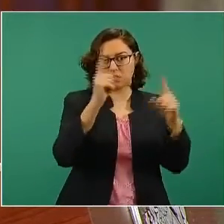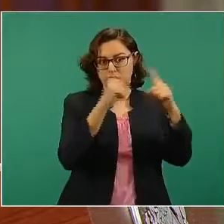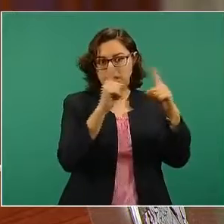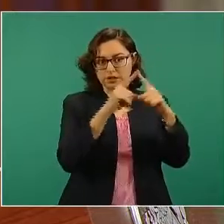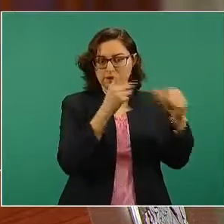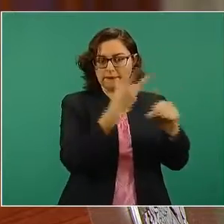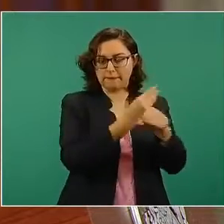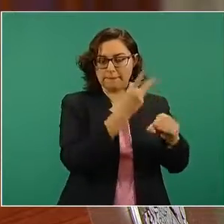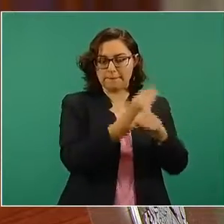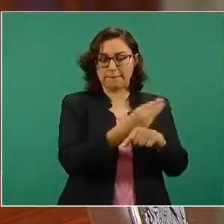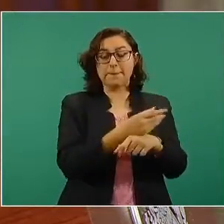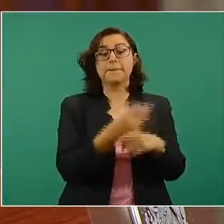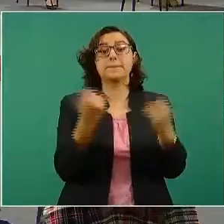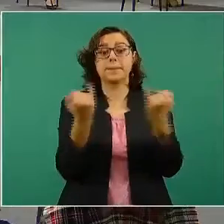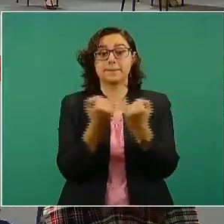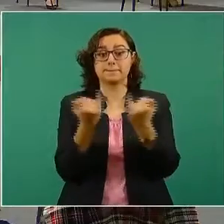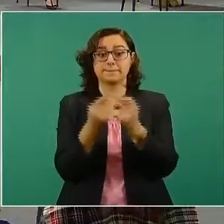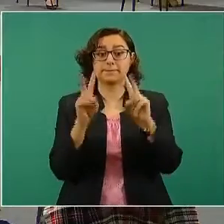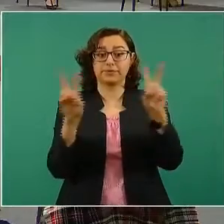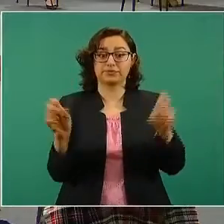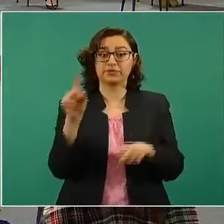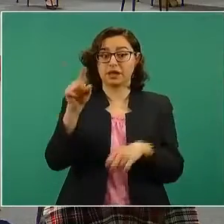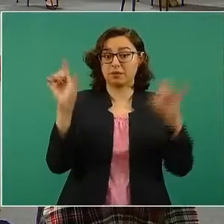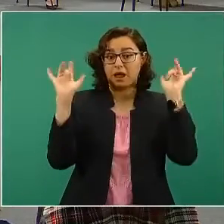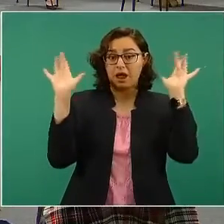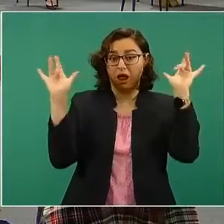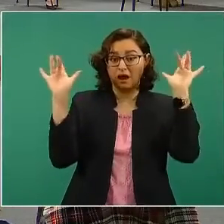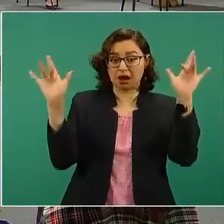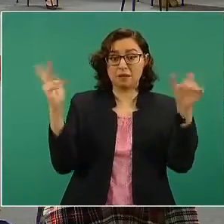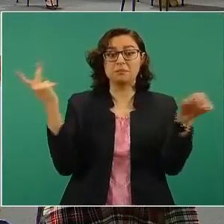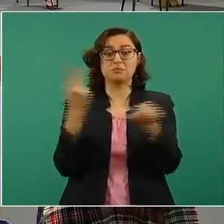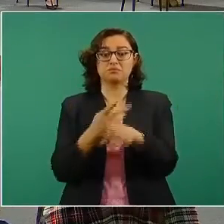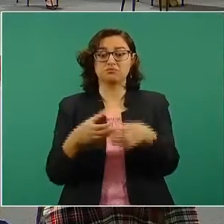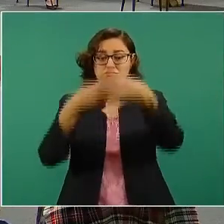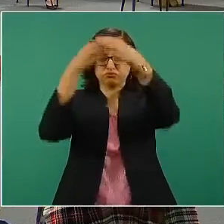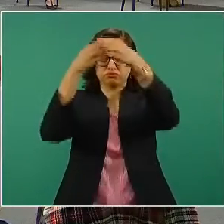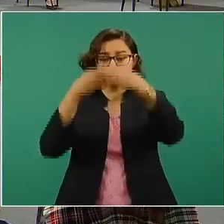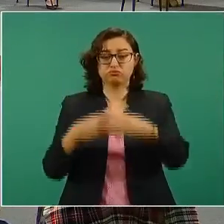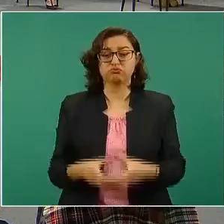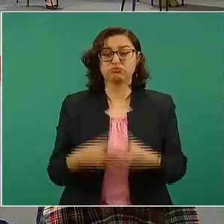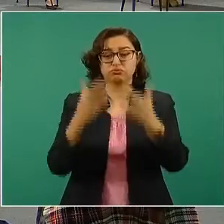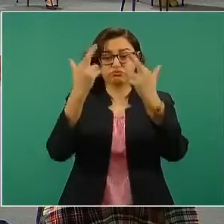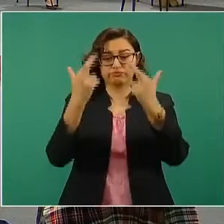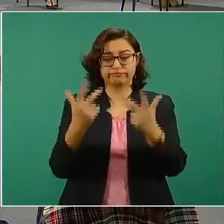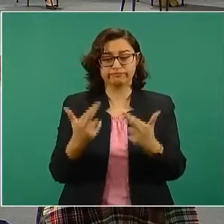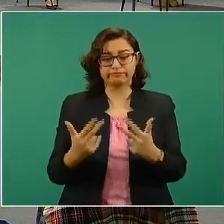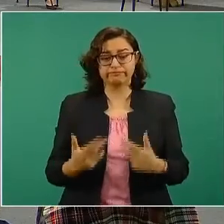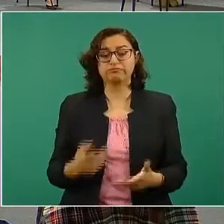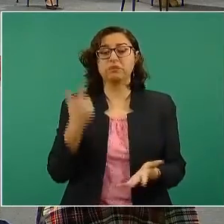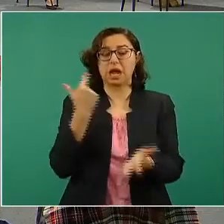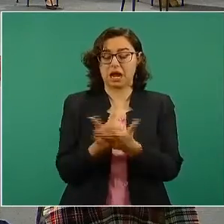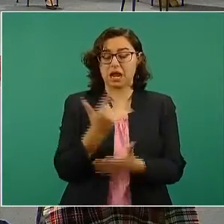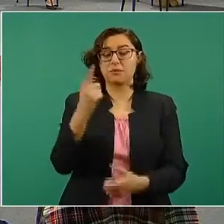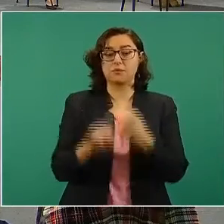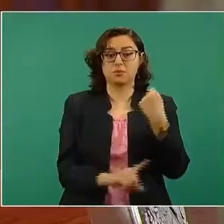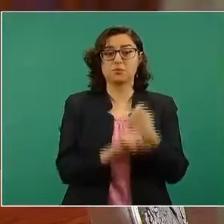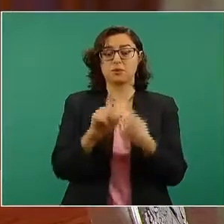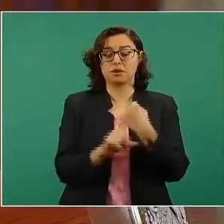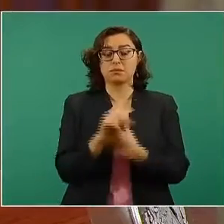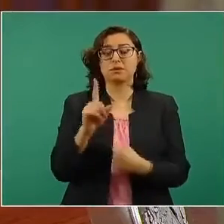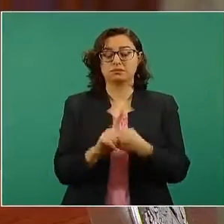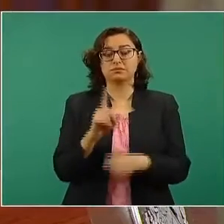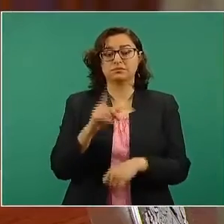finalmente el Ángel de la Independencia, que lo encontramos con un daño muy grave por el sismo del 2017. Y si